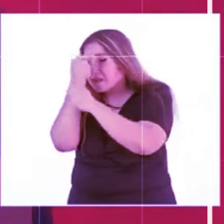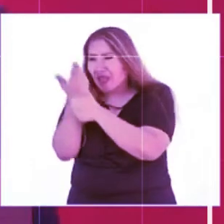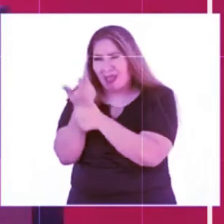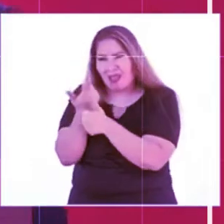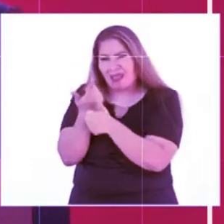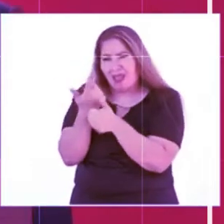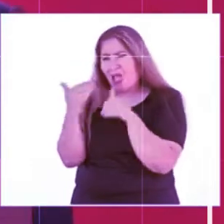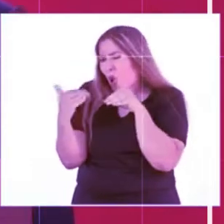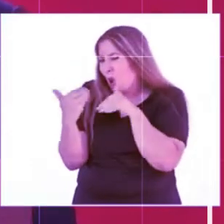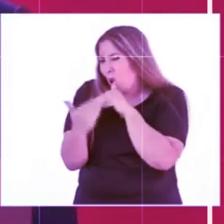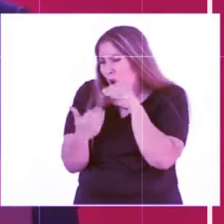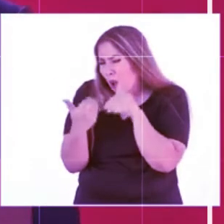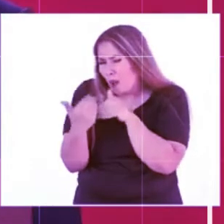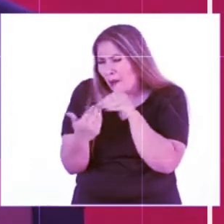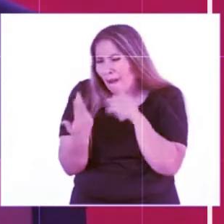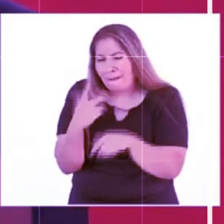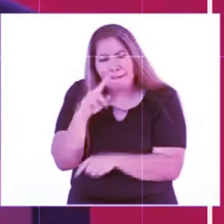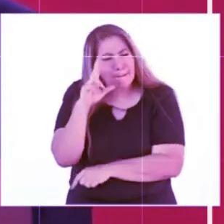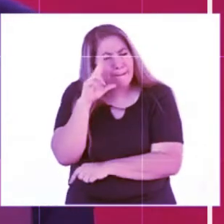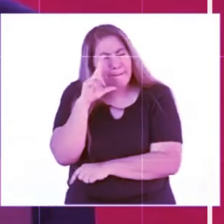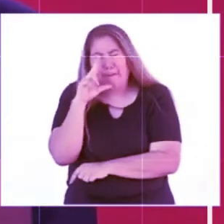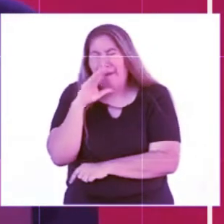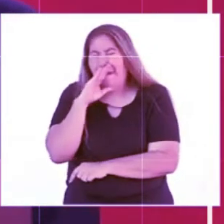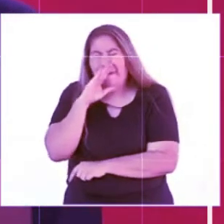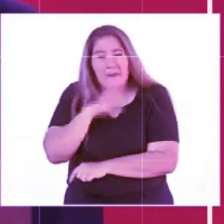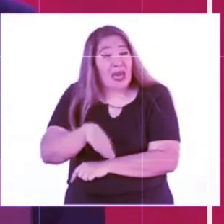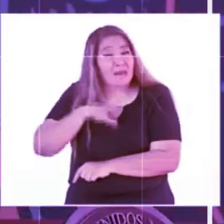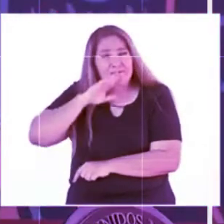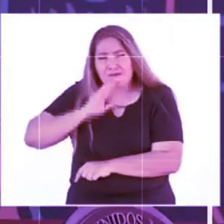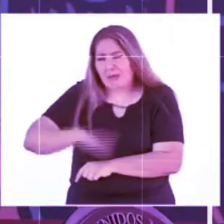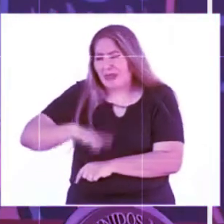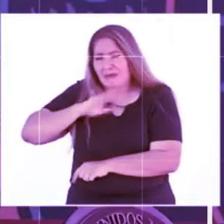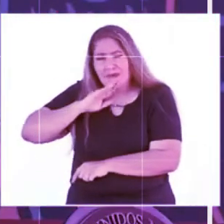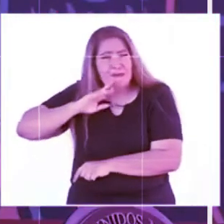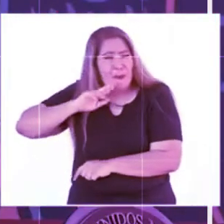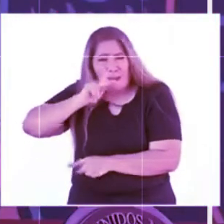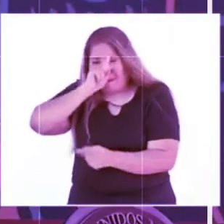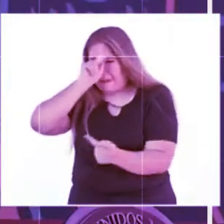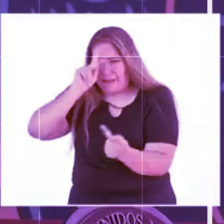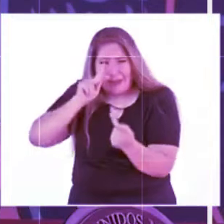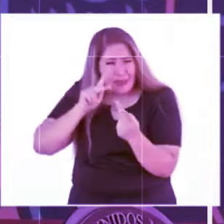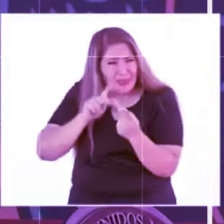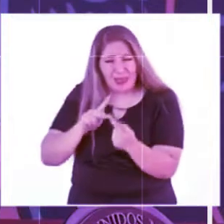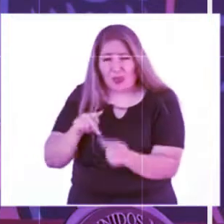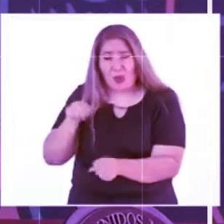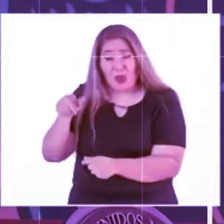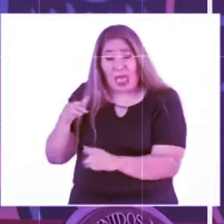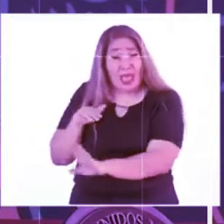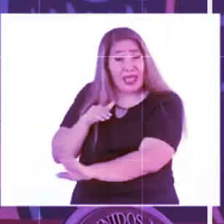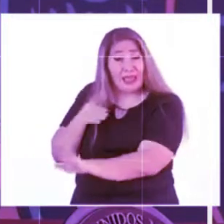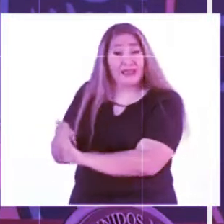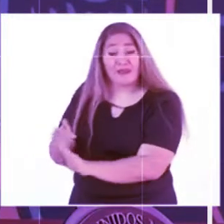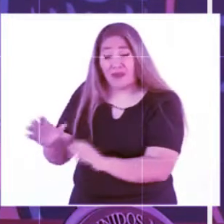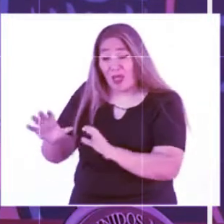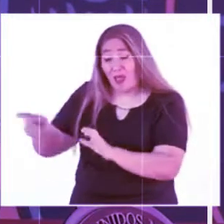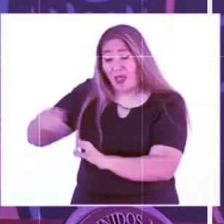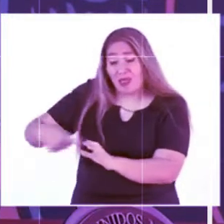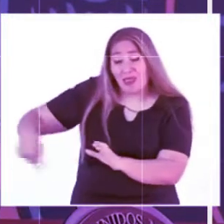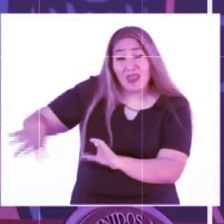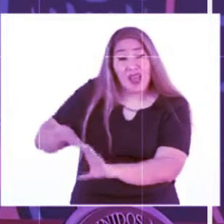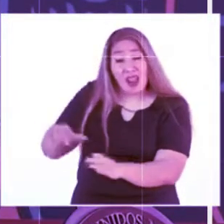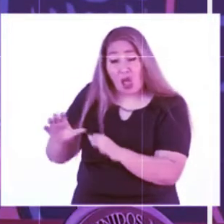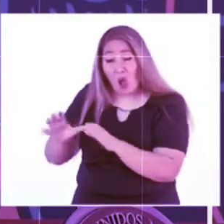los procedimientos más crueles e inhumanos en contra de la